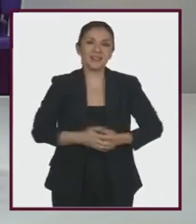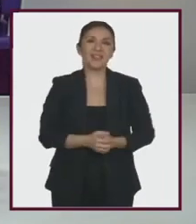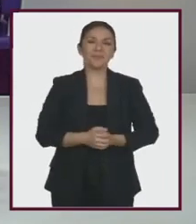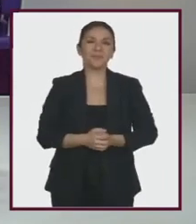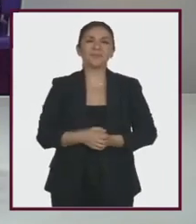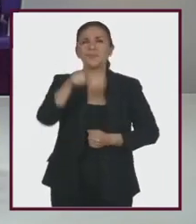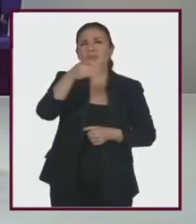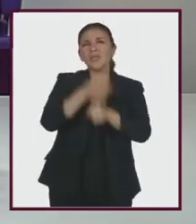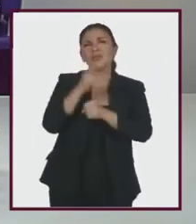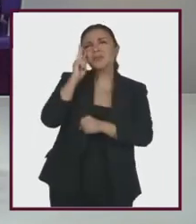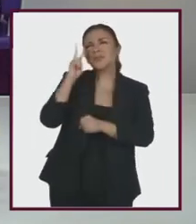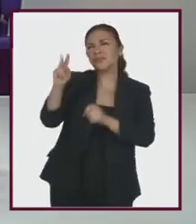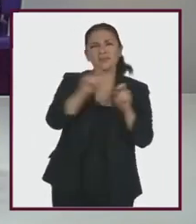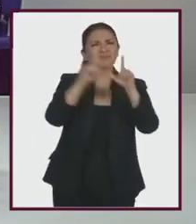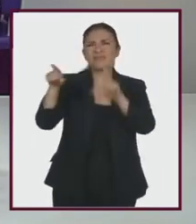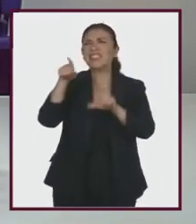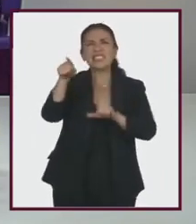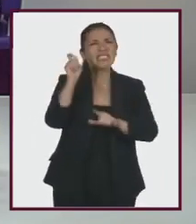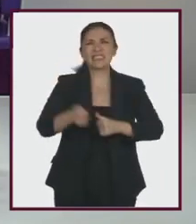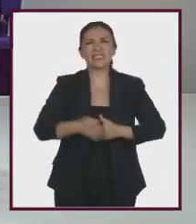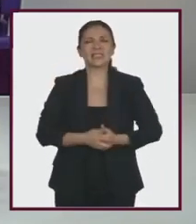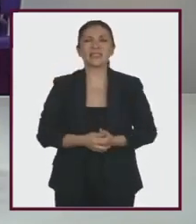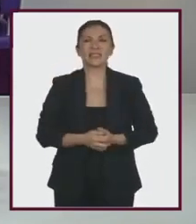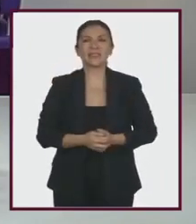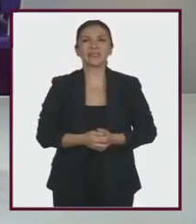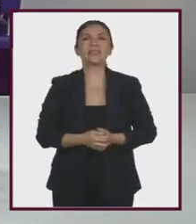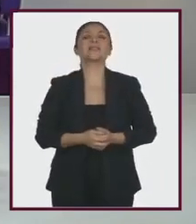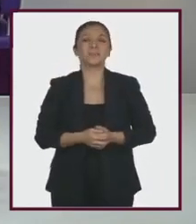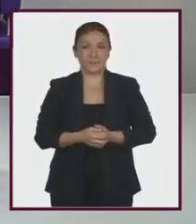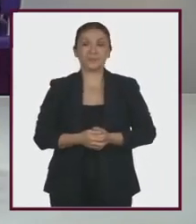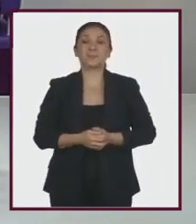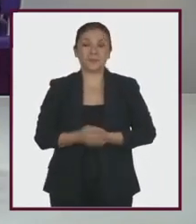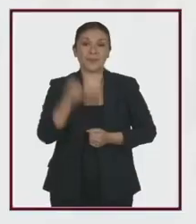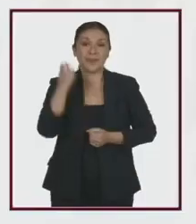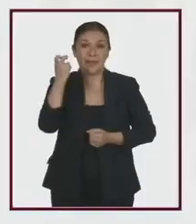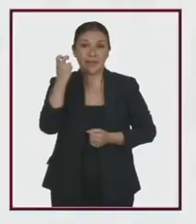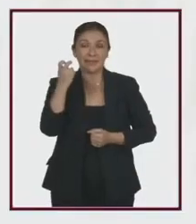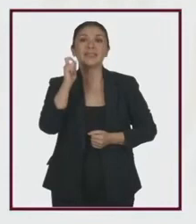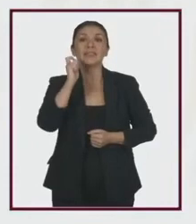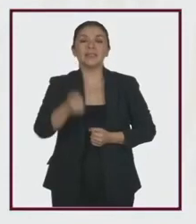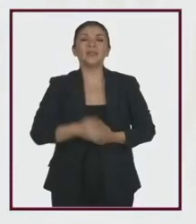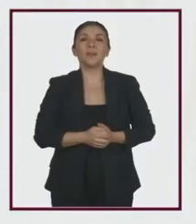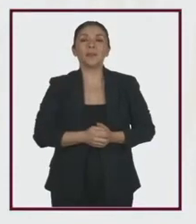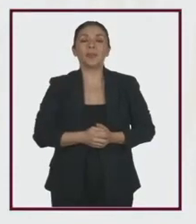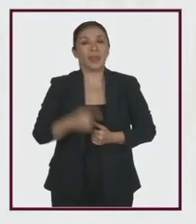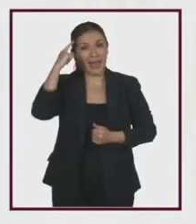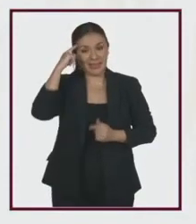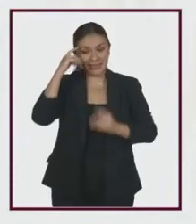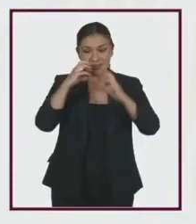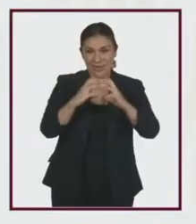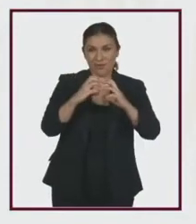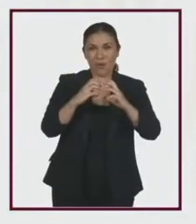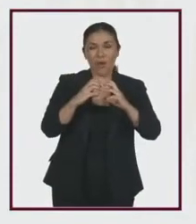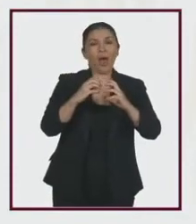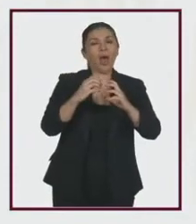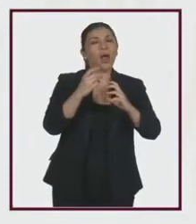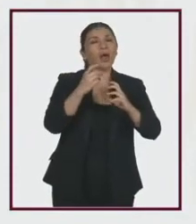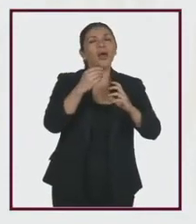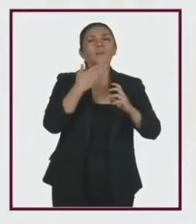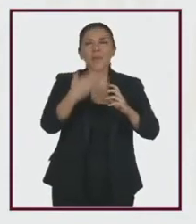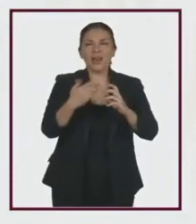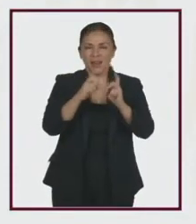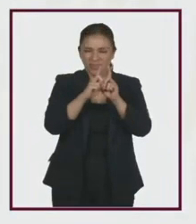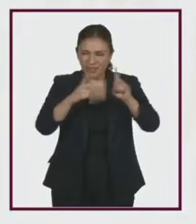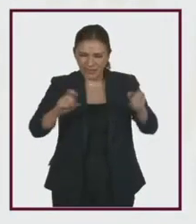viendo en esta lámina, doctora? Bueno, aquí como les decía hace un rato, el cerebro va a terminar de desarrollarse hasta la